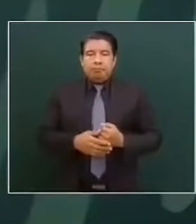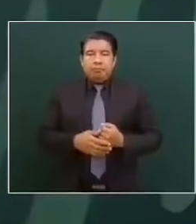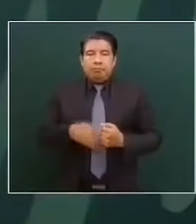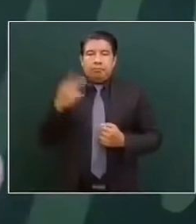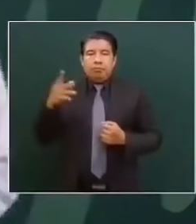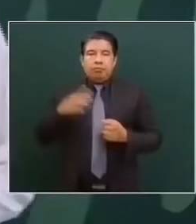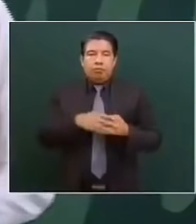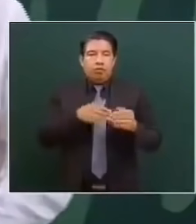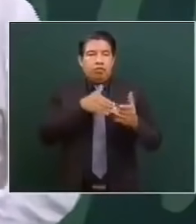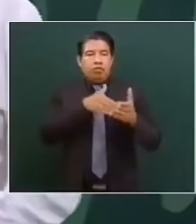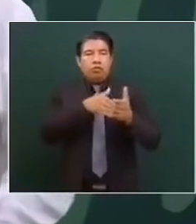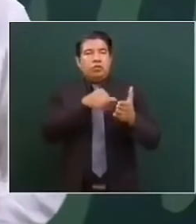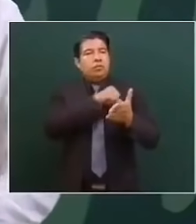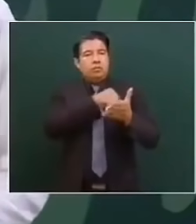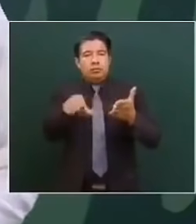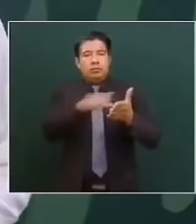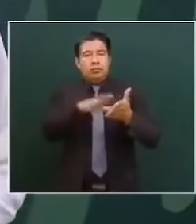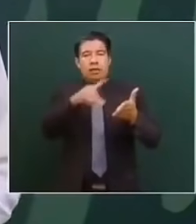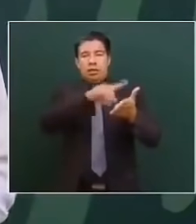cancelando el bloqueo,